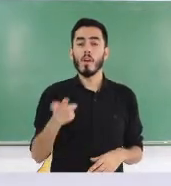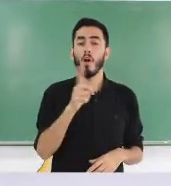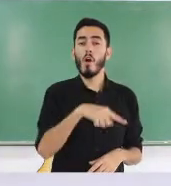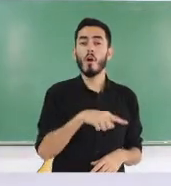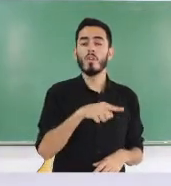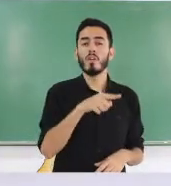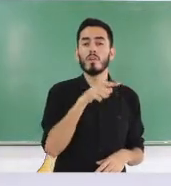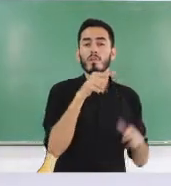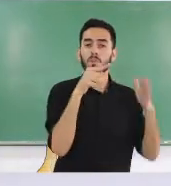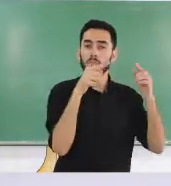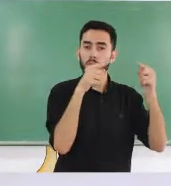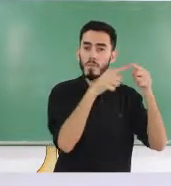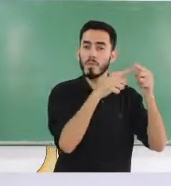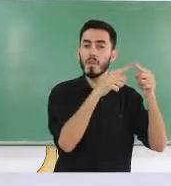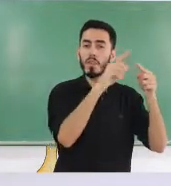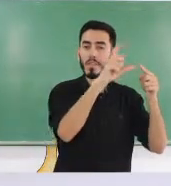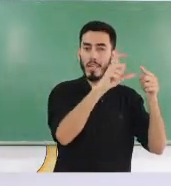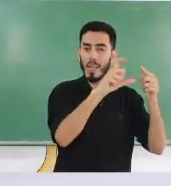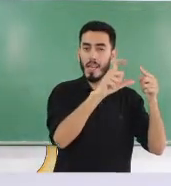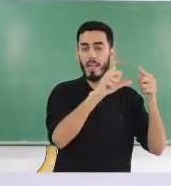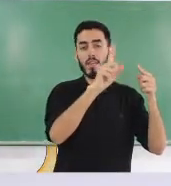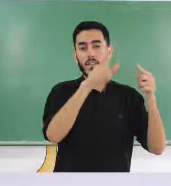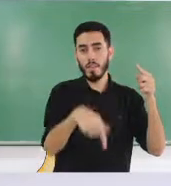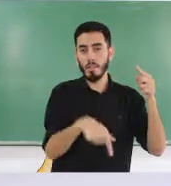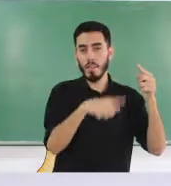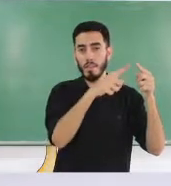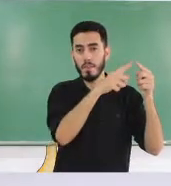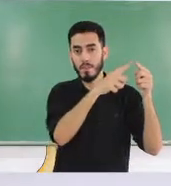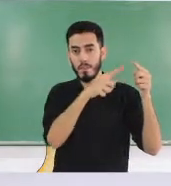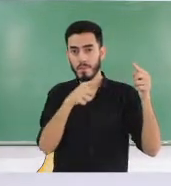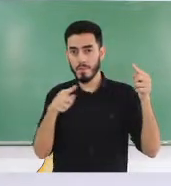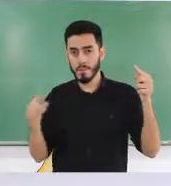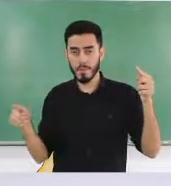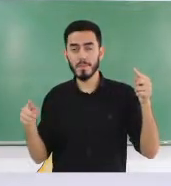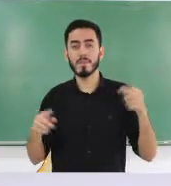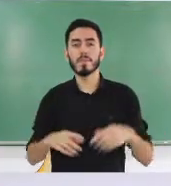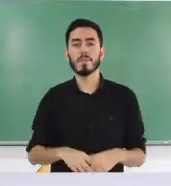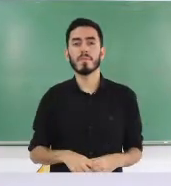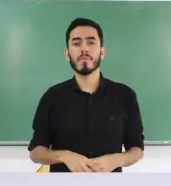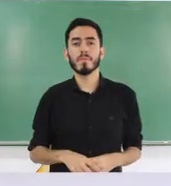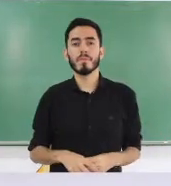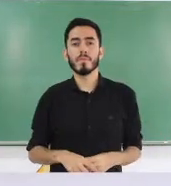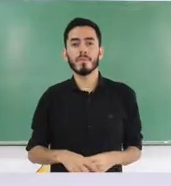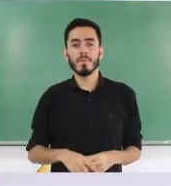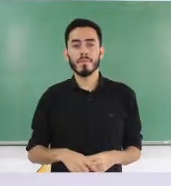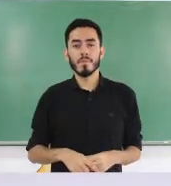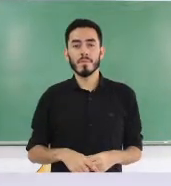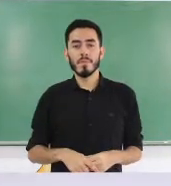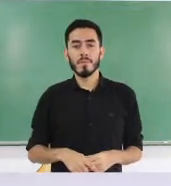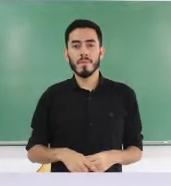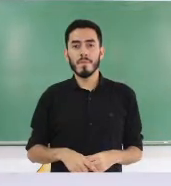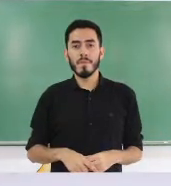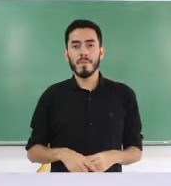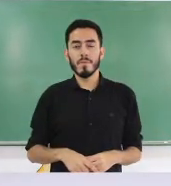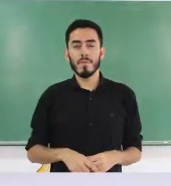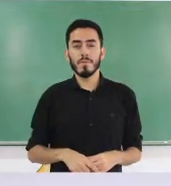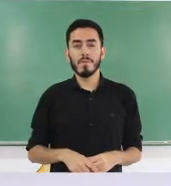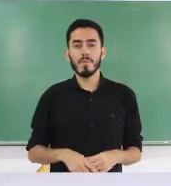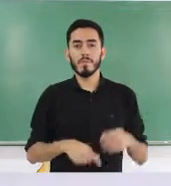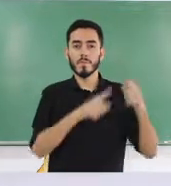C haciendo una recta paralela, ¿sí? Voy a unir el punto C con el